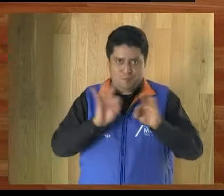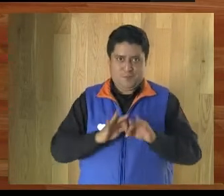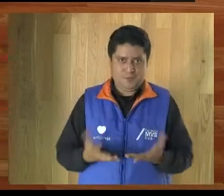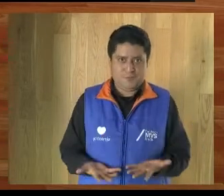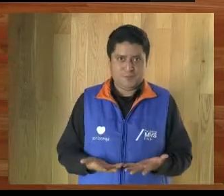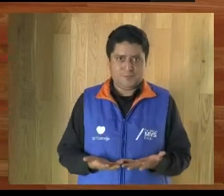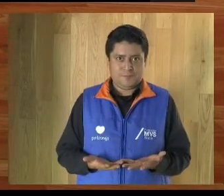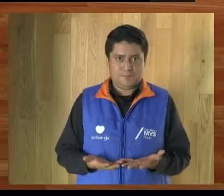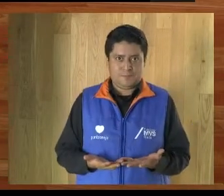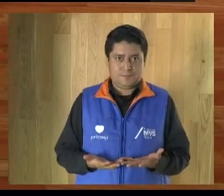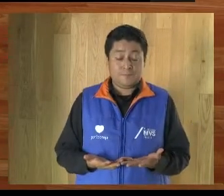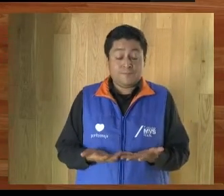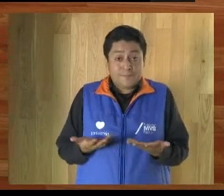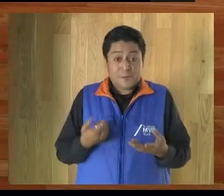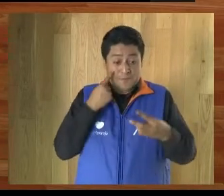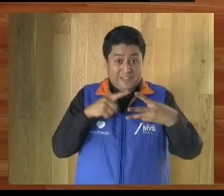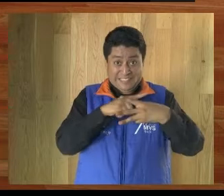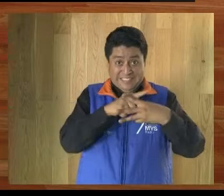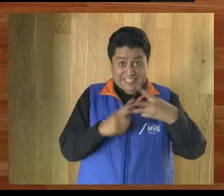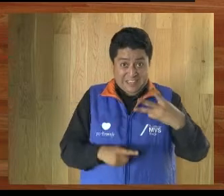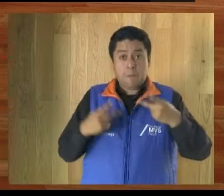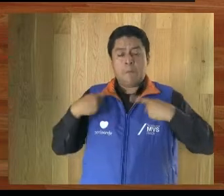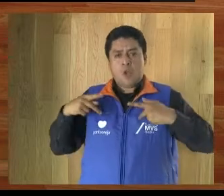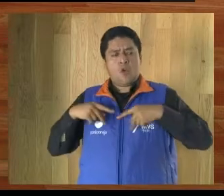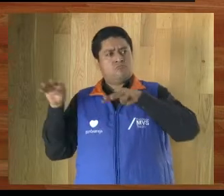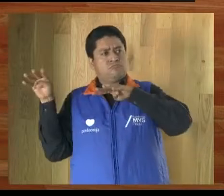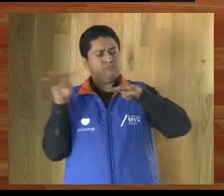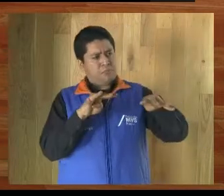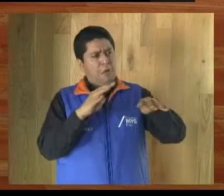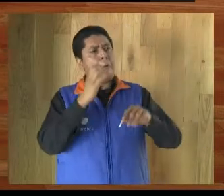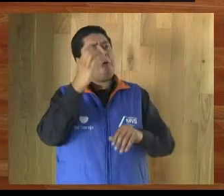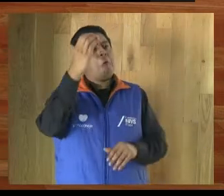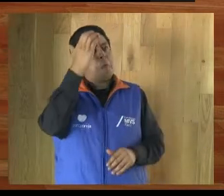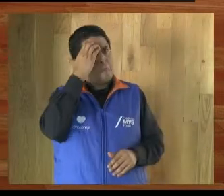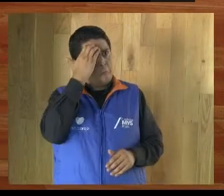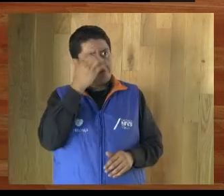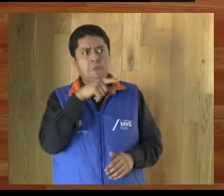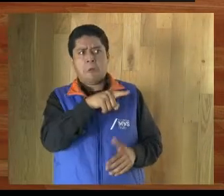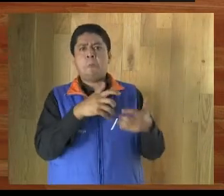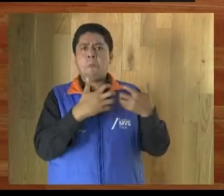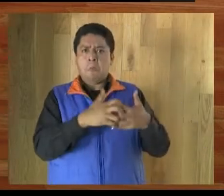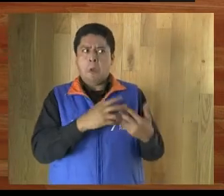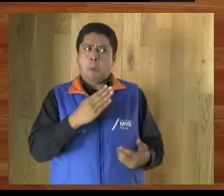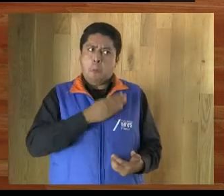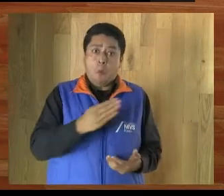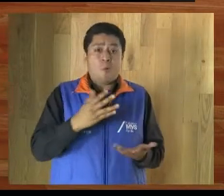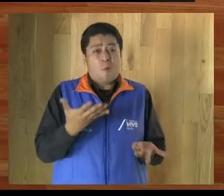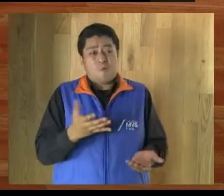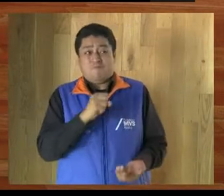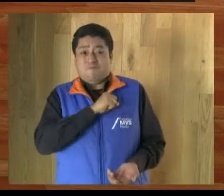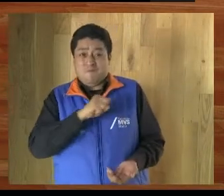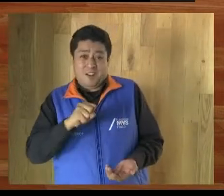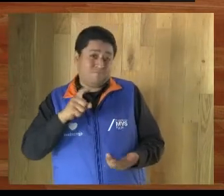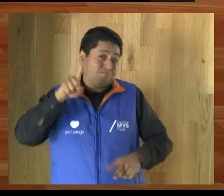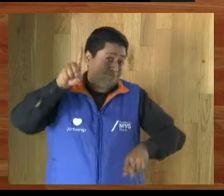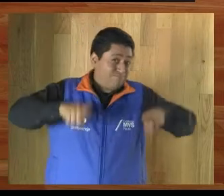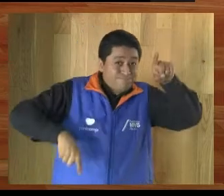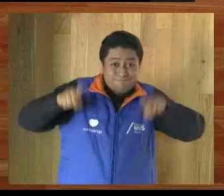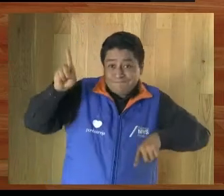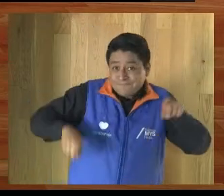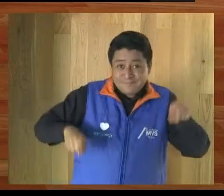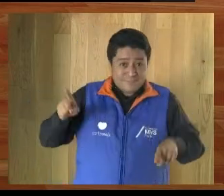todo esto genera una serie de percepciones en las personas, en los distintos grupos de interés, ¿no? Cuando tenemos